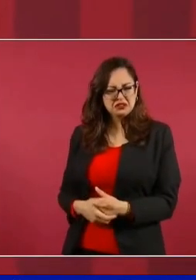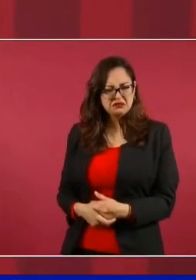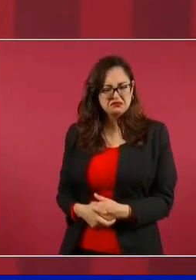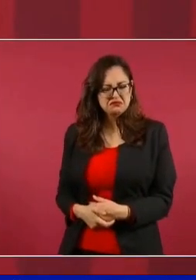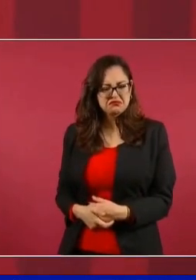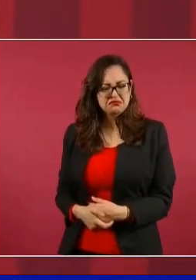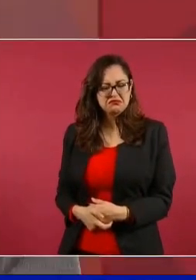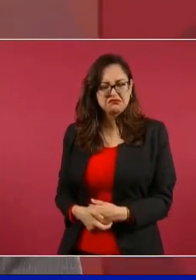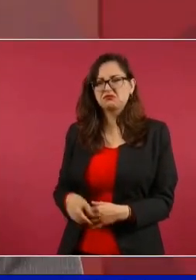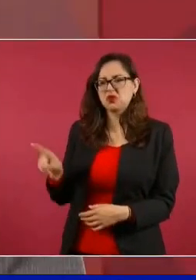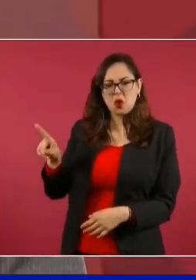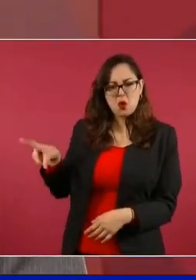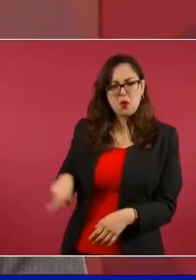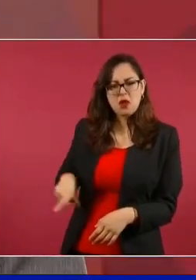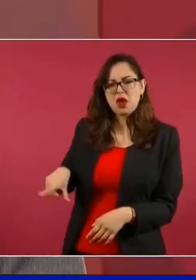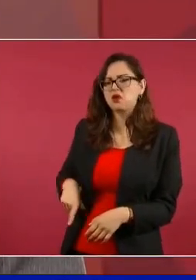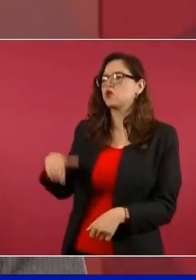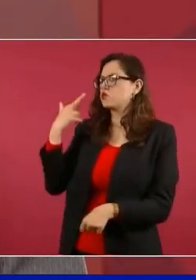¿Qué no es